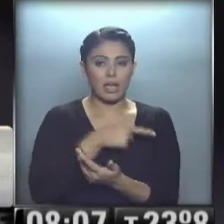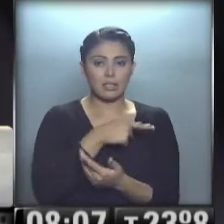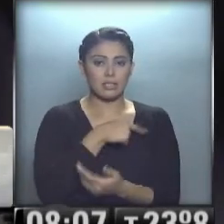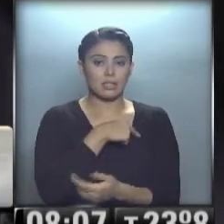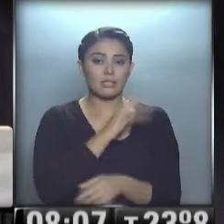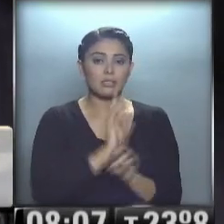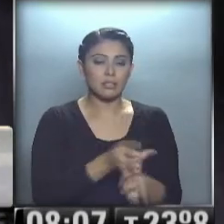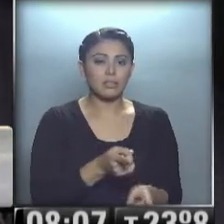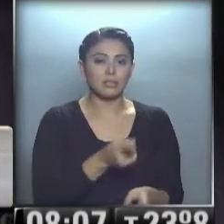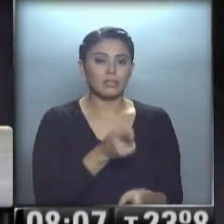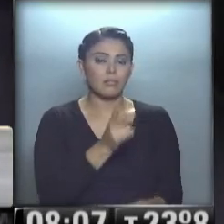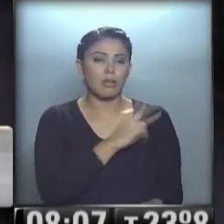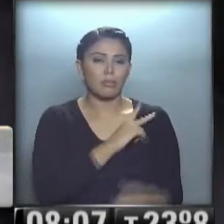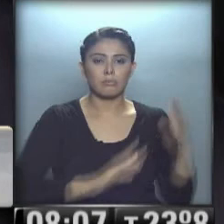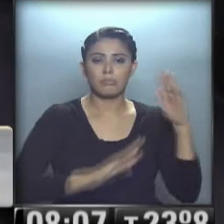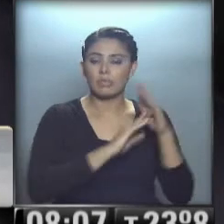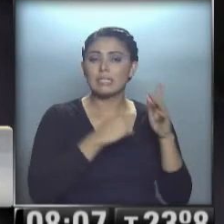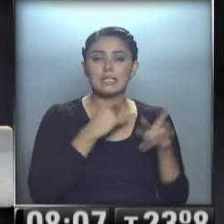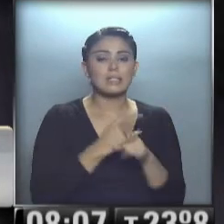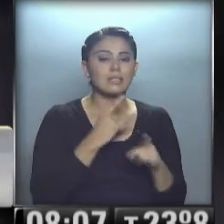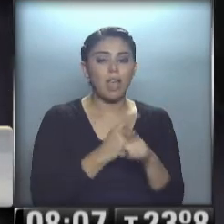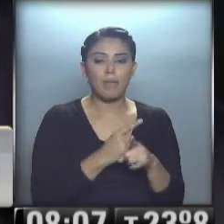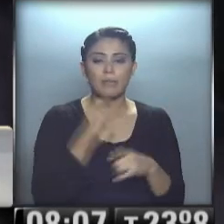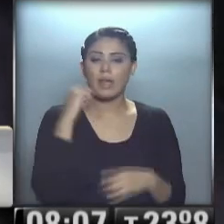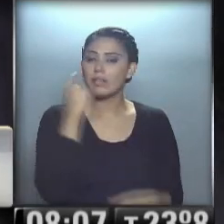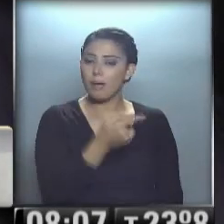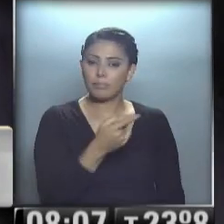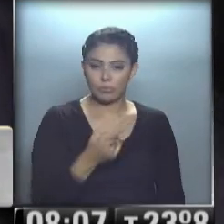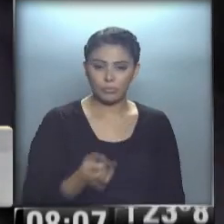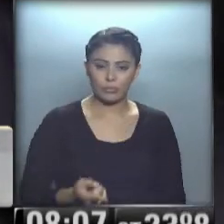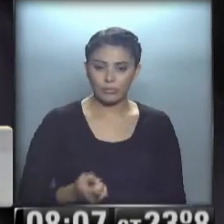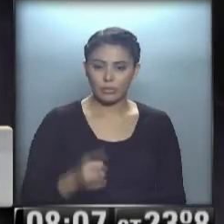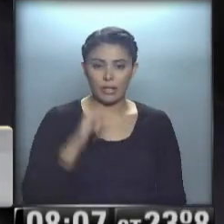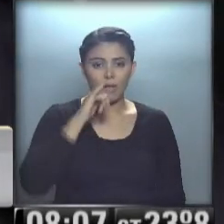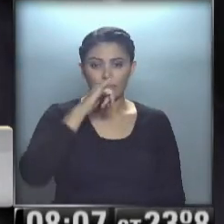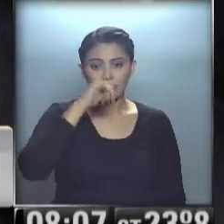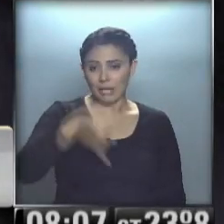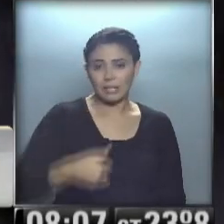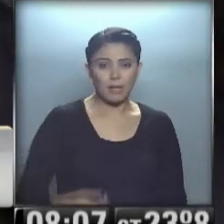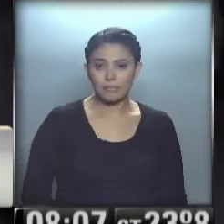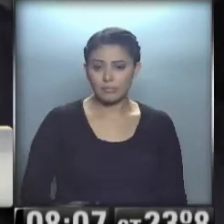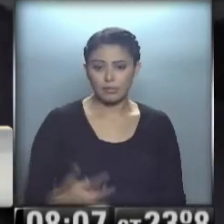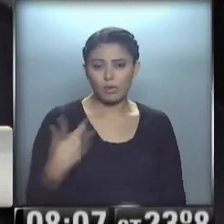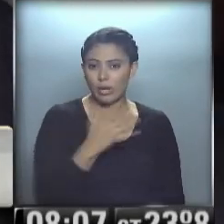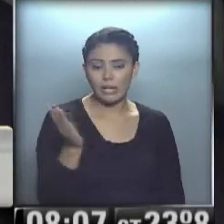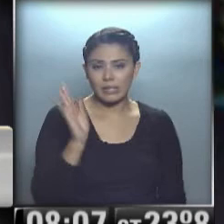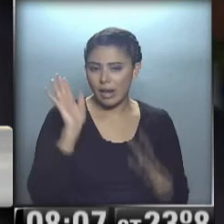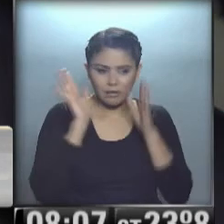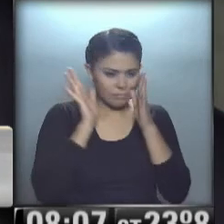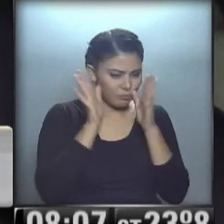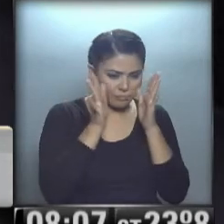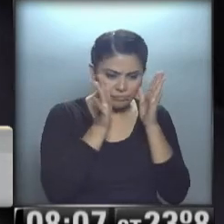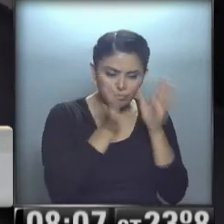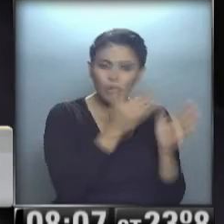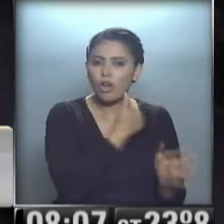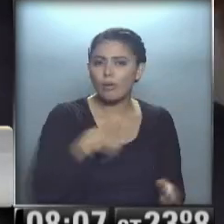ejército y siempre se ha respondido afirmativamente en general la línea de los